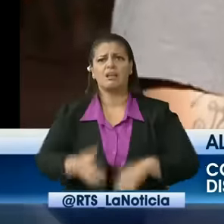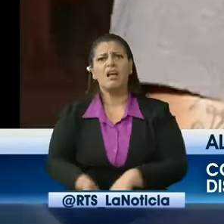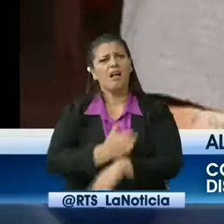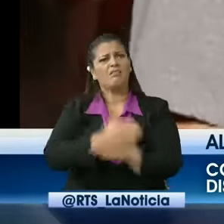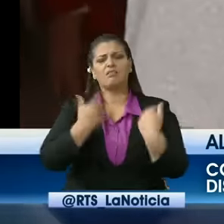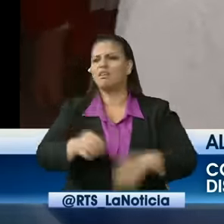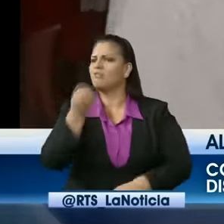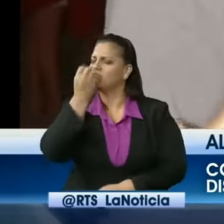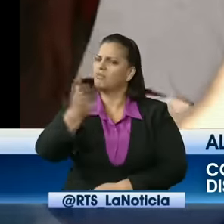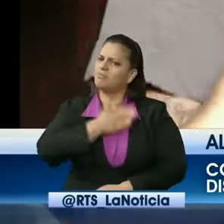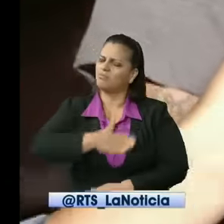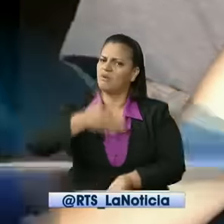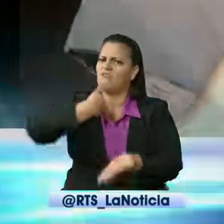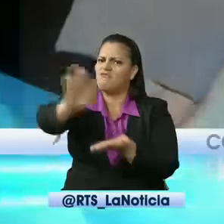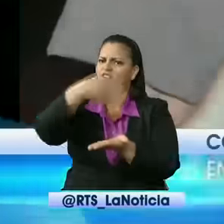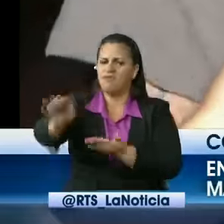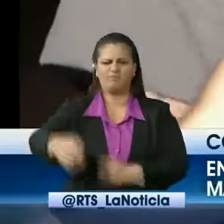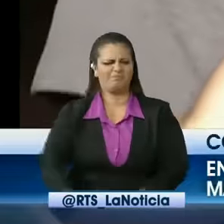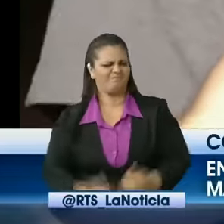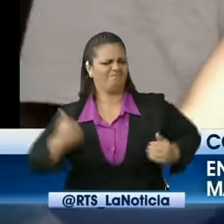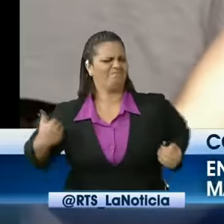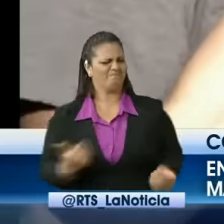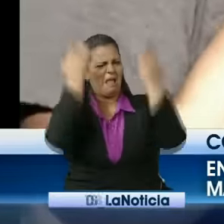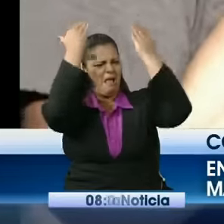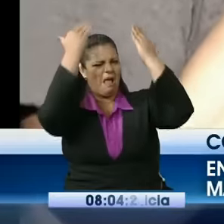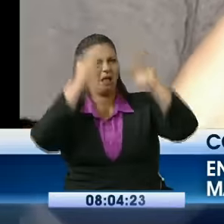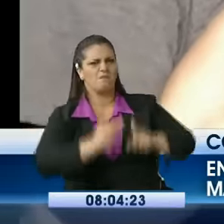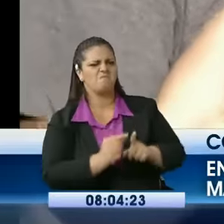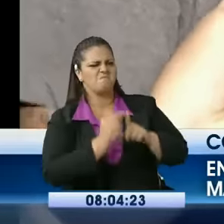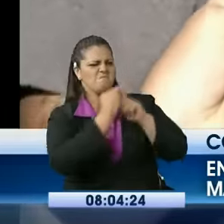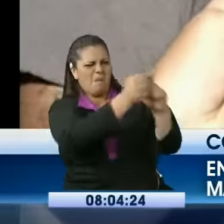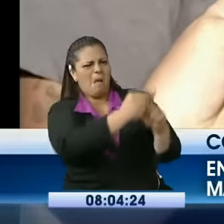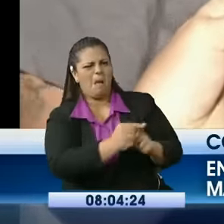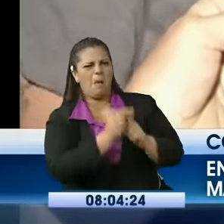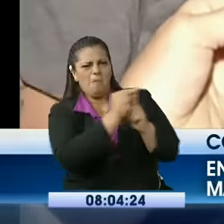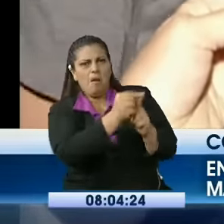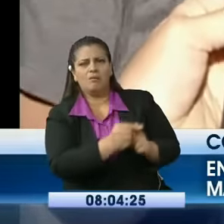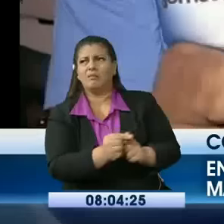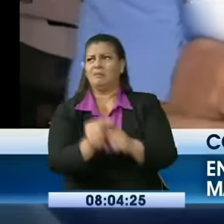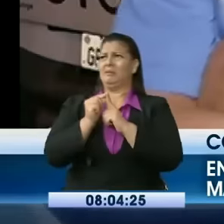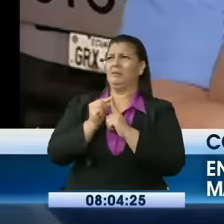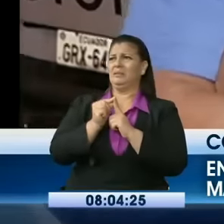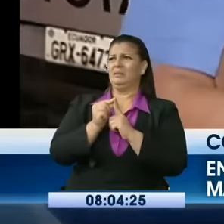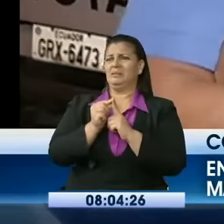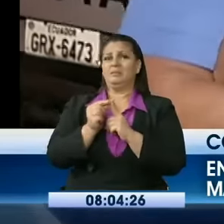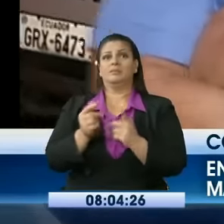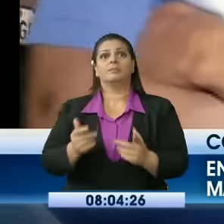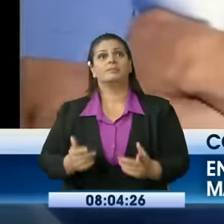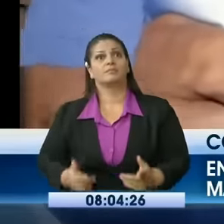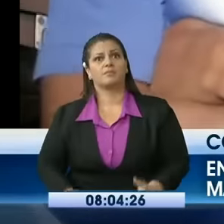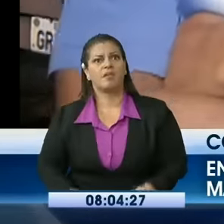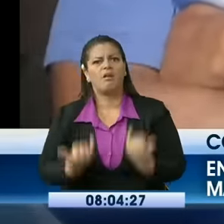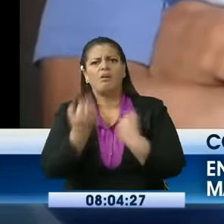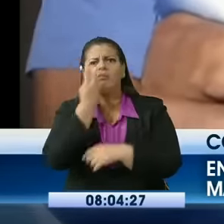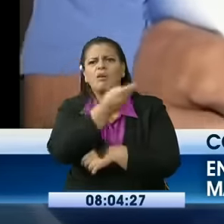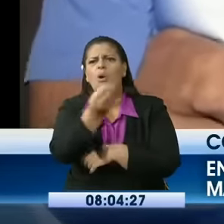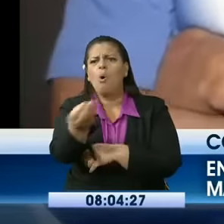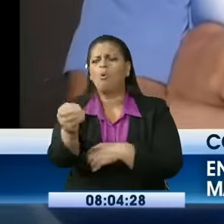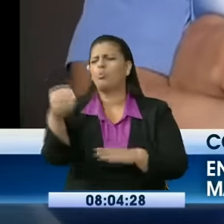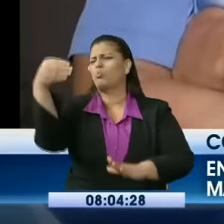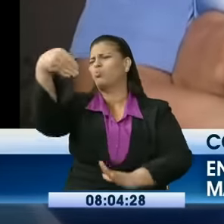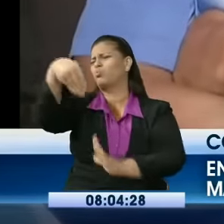algunas veces, pero no hacen caso. Ya son hasta más resabiados, se ponen a insultar a la señora, no hacen caso. La juventud ahora está podrida, ¿me entiendes?